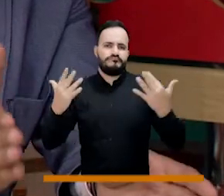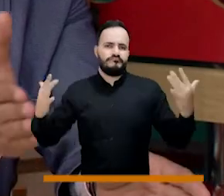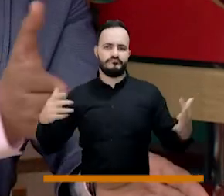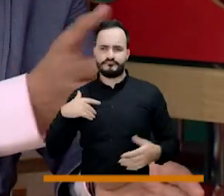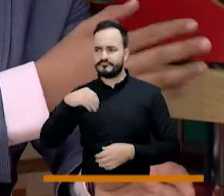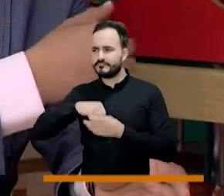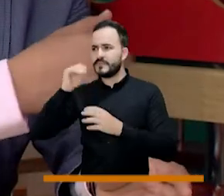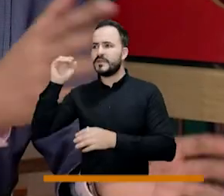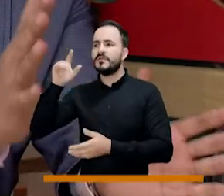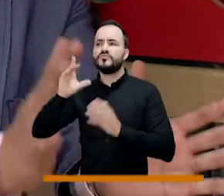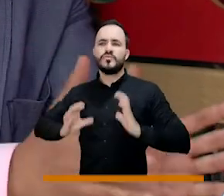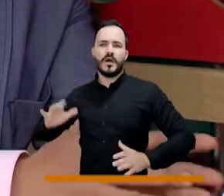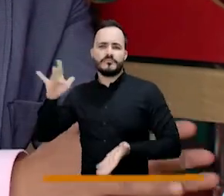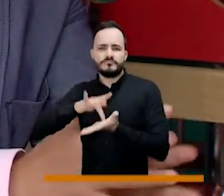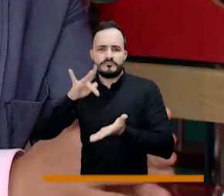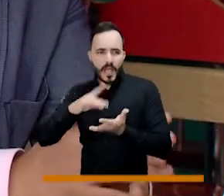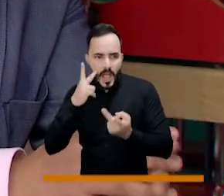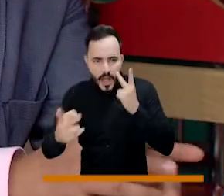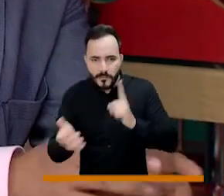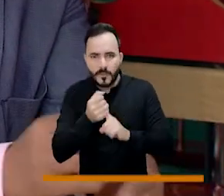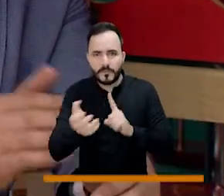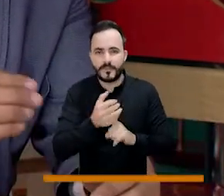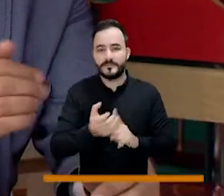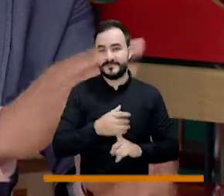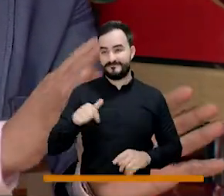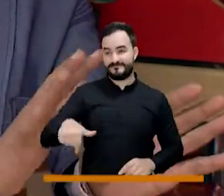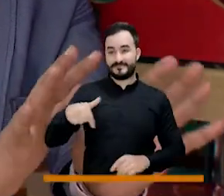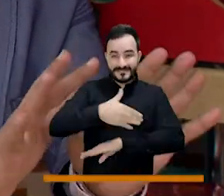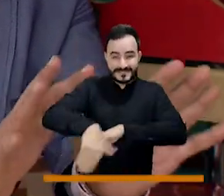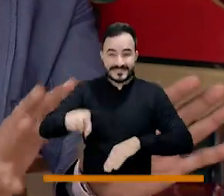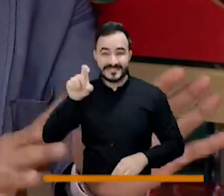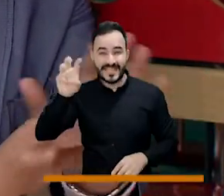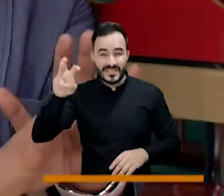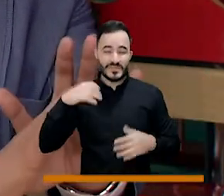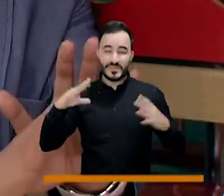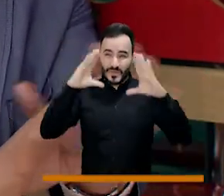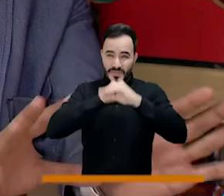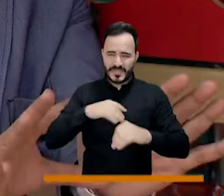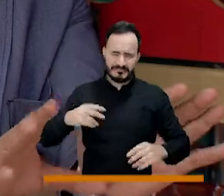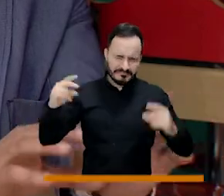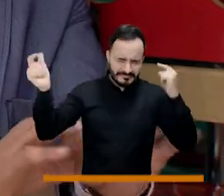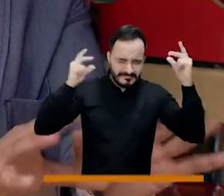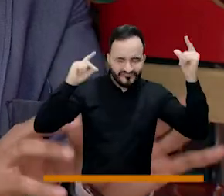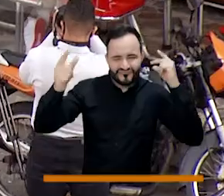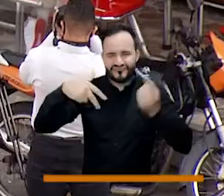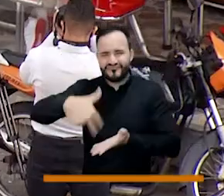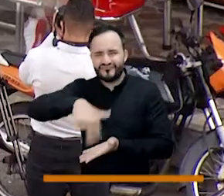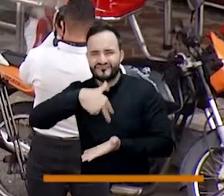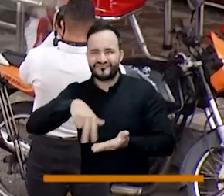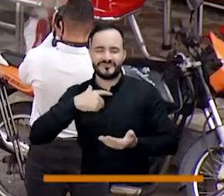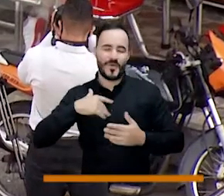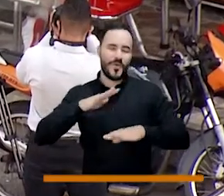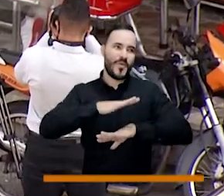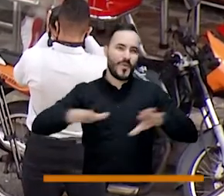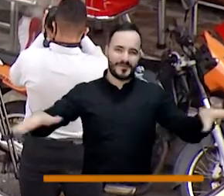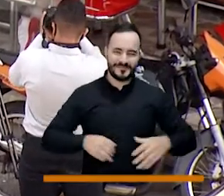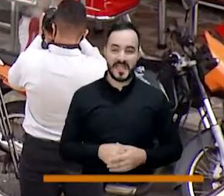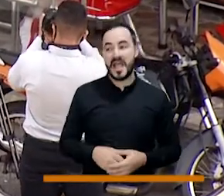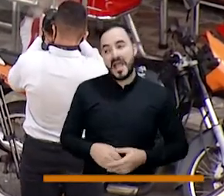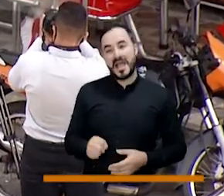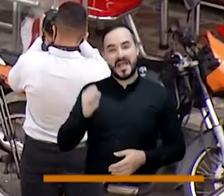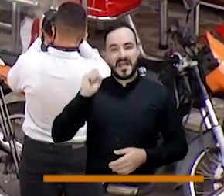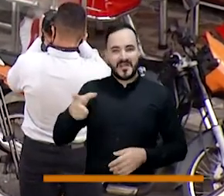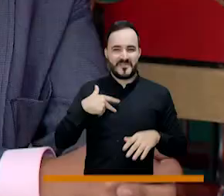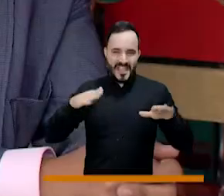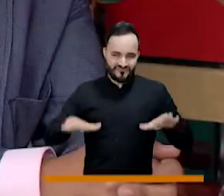multiculturalidad, hay espacios para todo el encuentro de todo el ciudadano. Esta 68 de noche es una rumba, es bulla, es sabor. Ah, bueno, yo creo que por